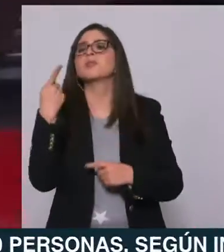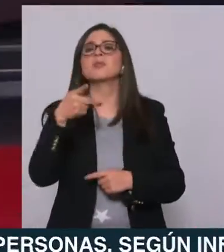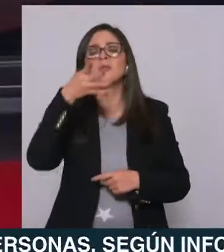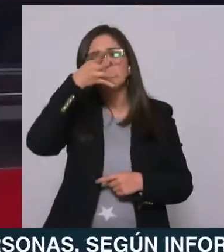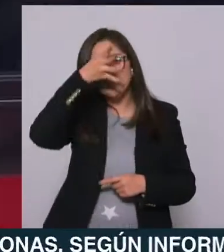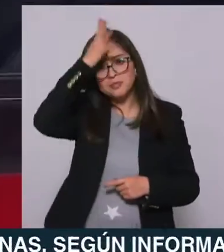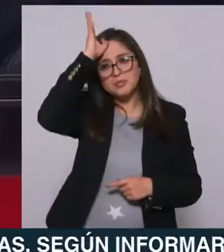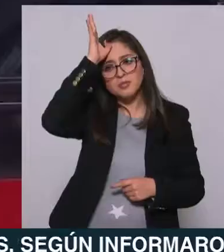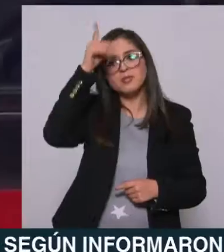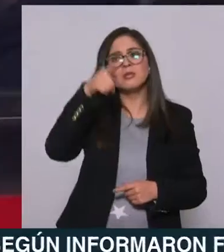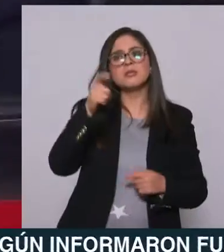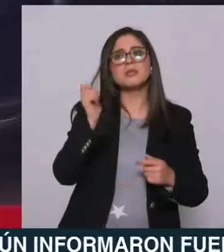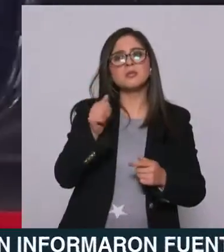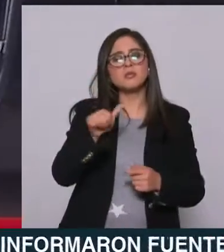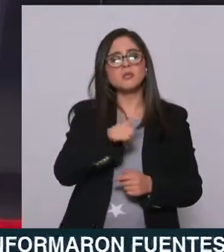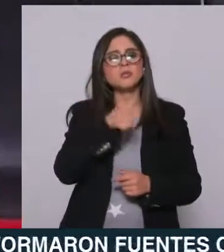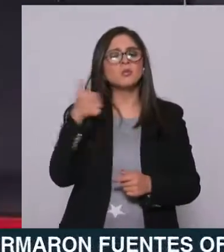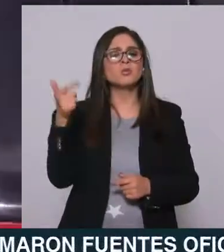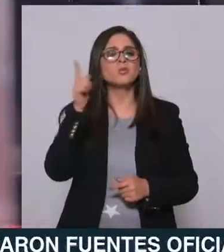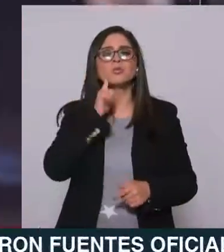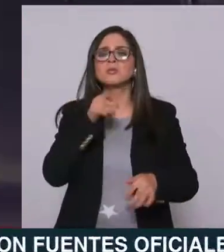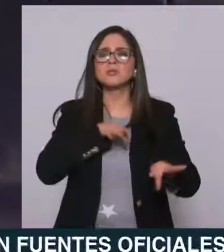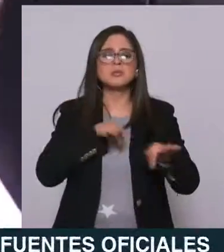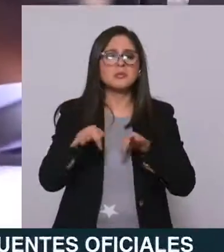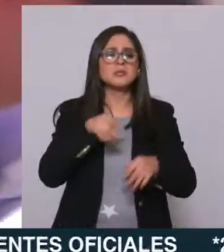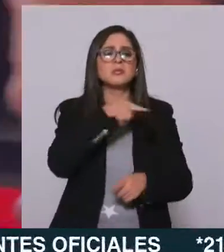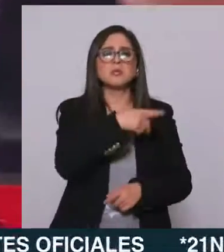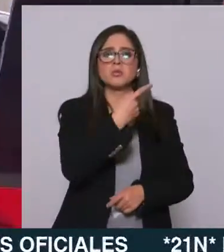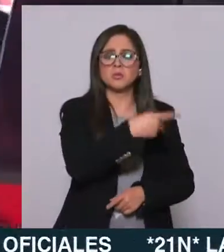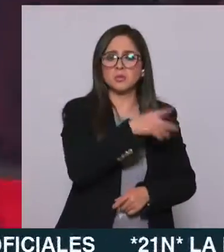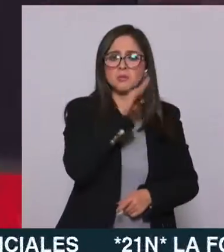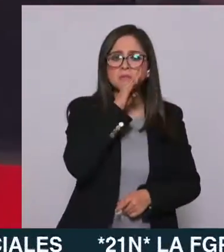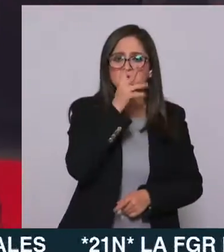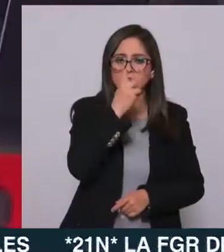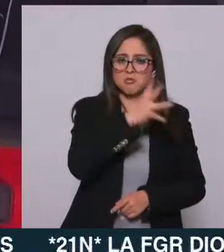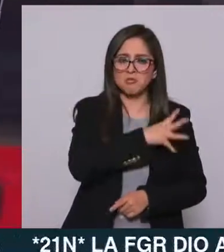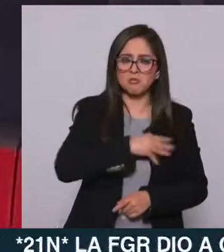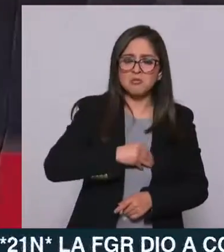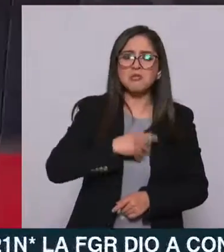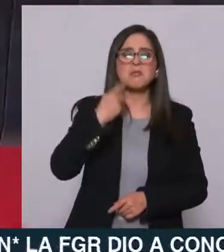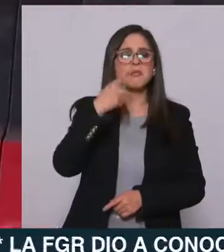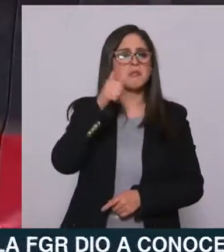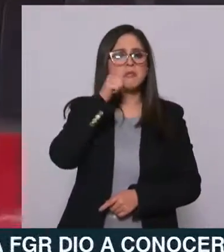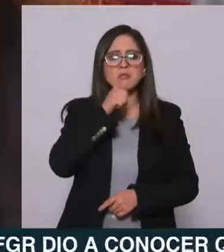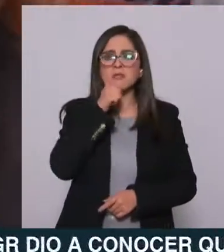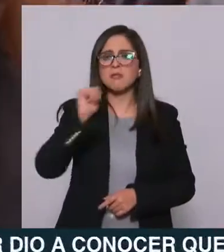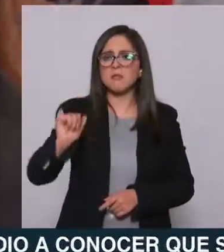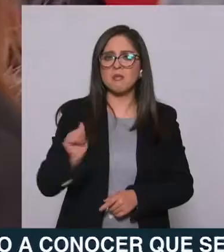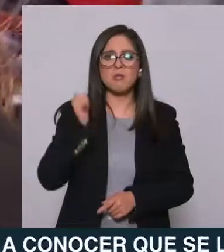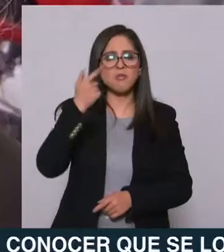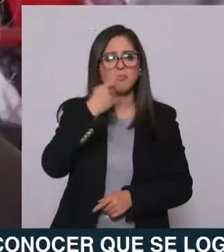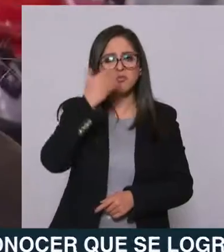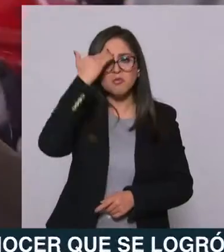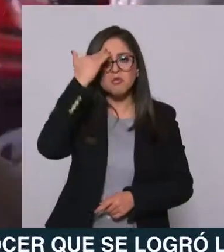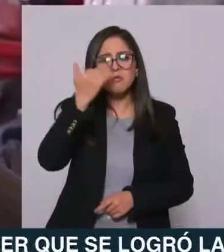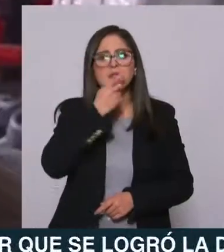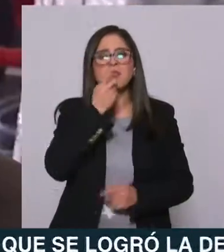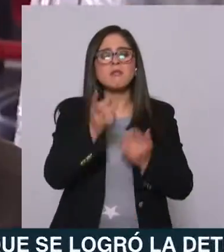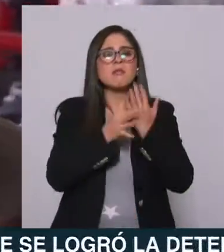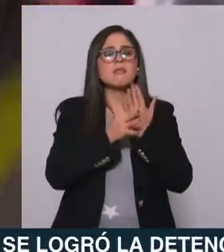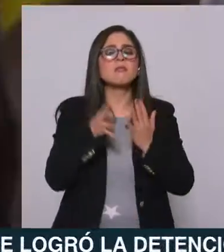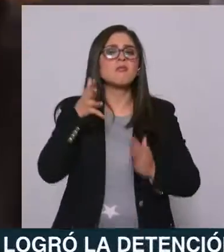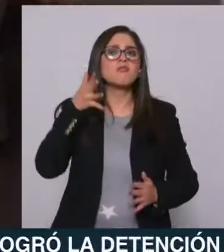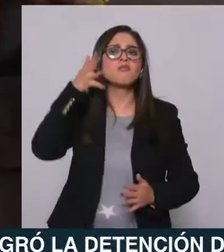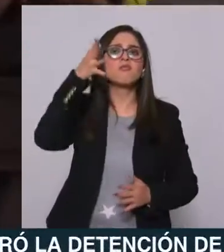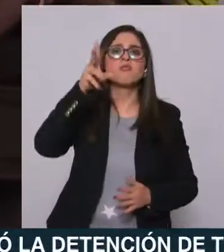con el que ejerce cualquier otra mujer. Es madre de 2 hijos con quienes no desaprovecha el tiempo porque dice que nunca sabe